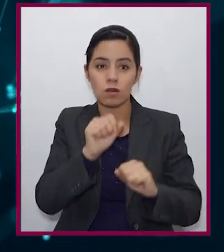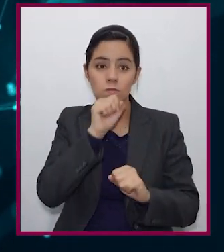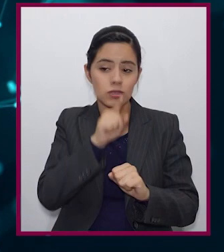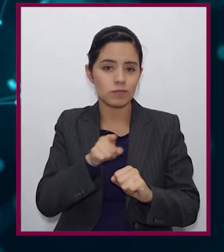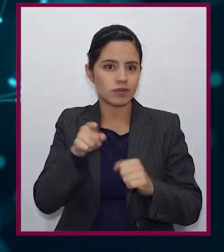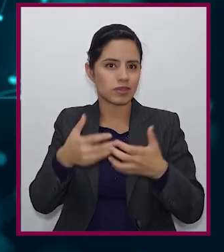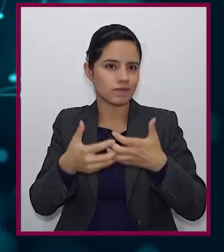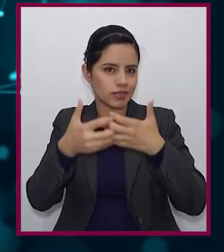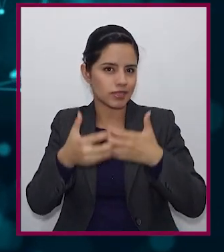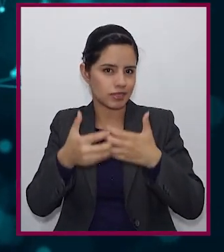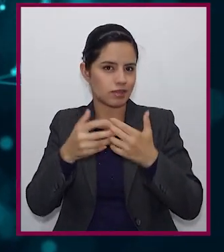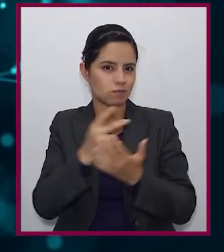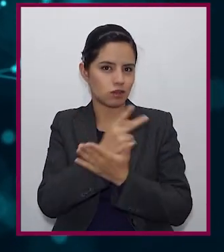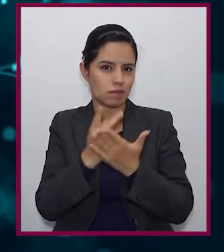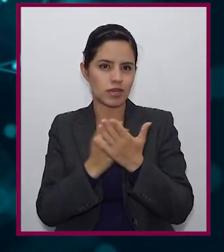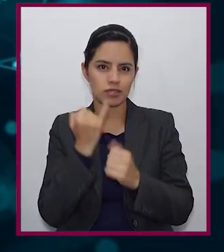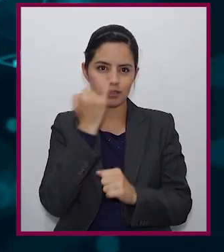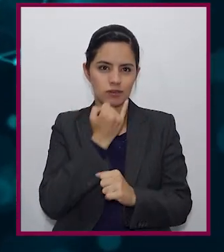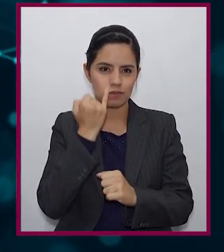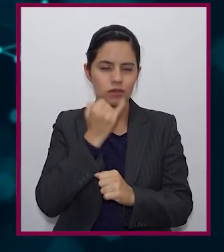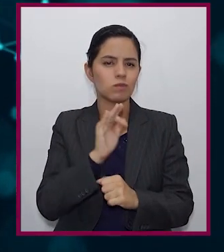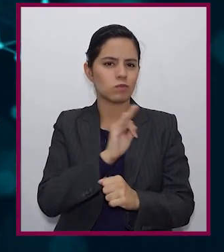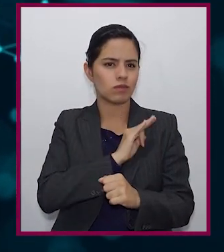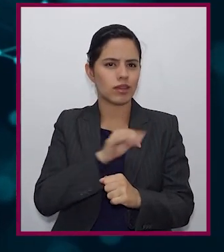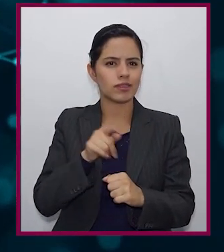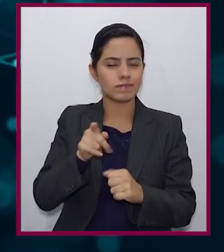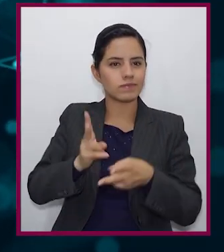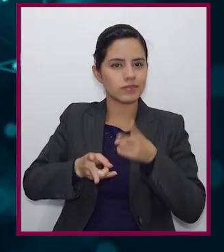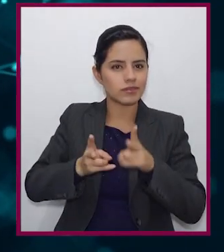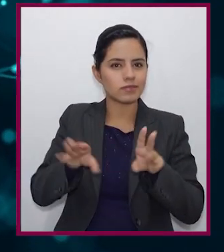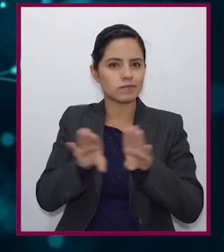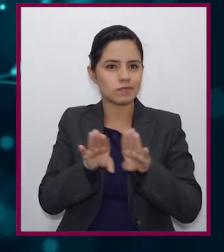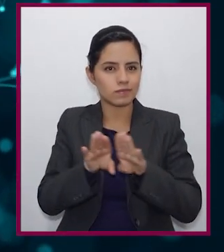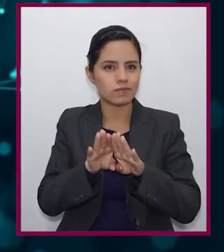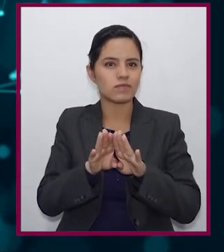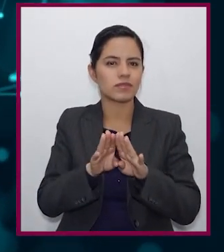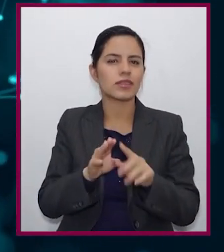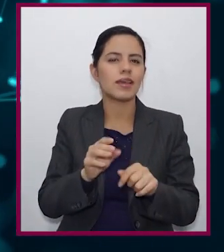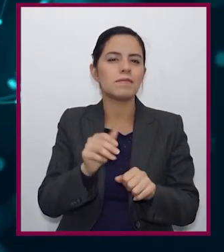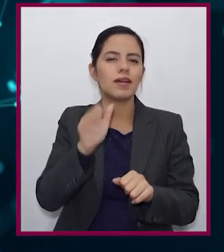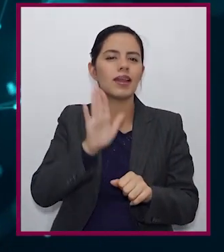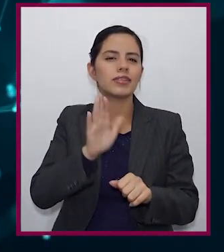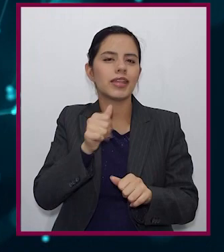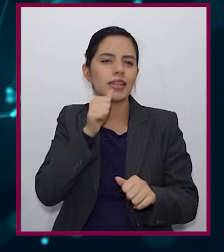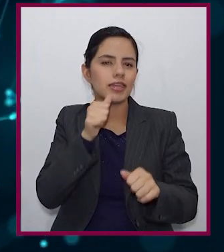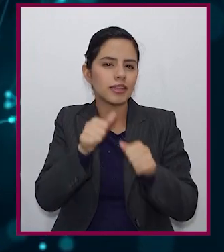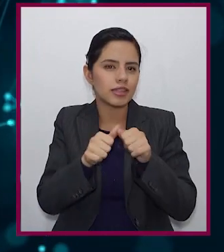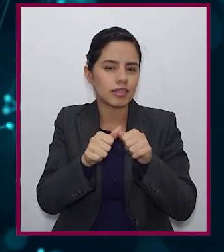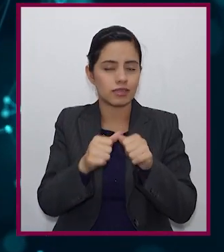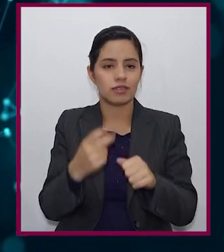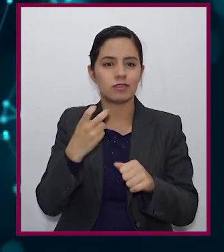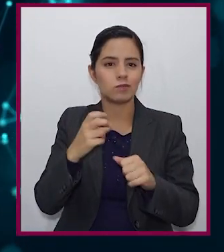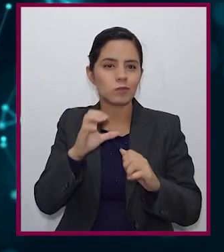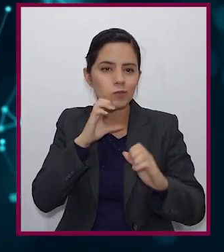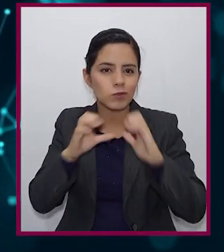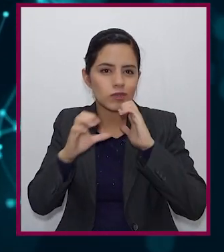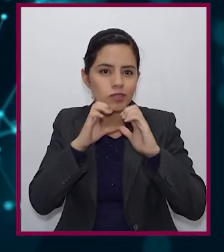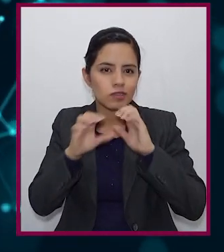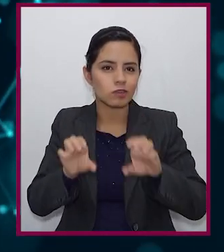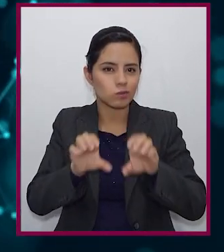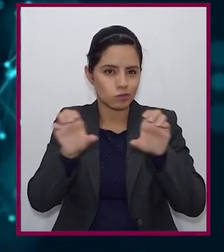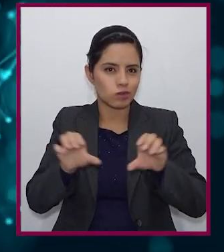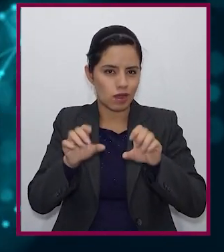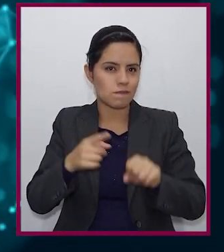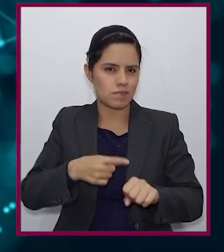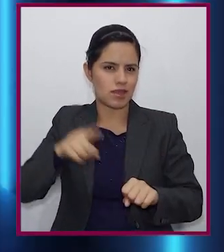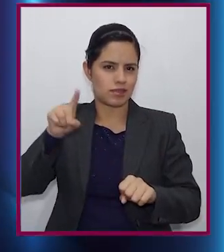programación. Podemos darle instrucciones a un programa mediante una serie de símbolos representados por letras. Así nos comunicamos con una computadora y le